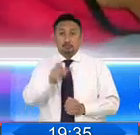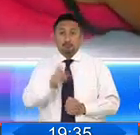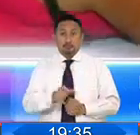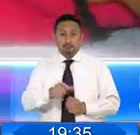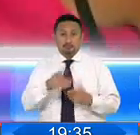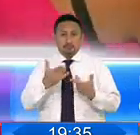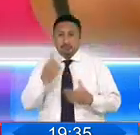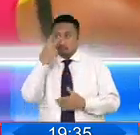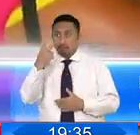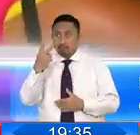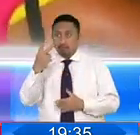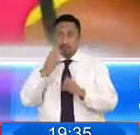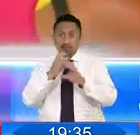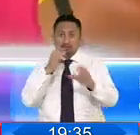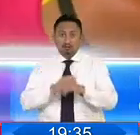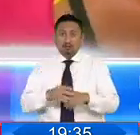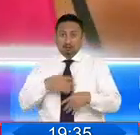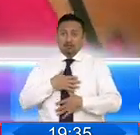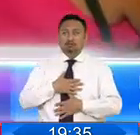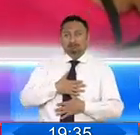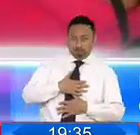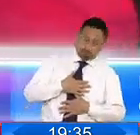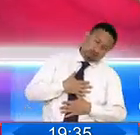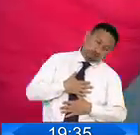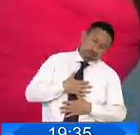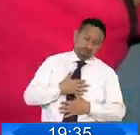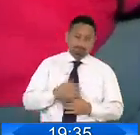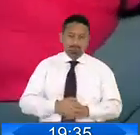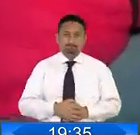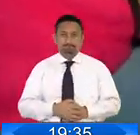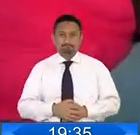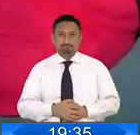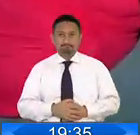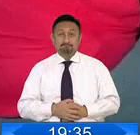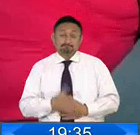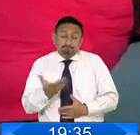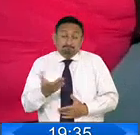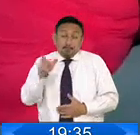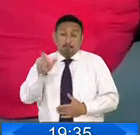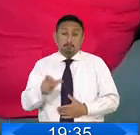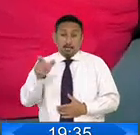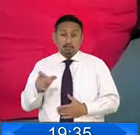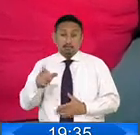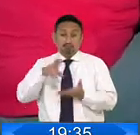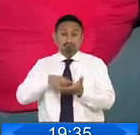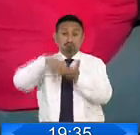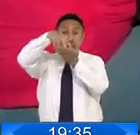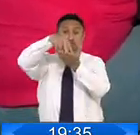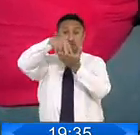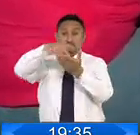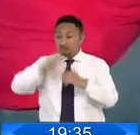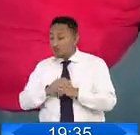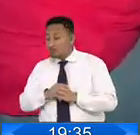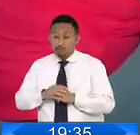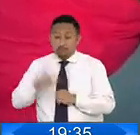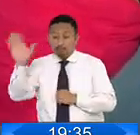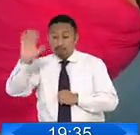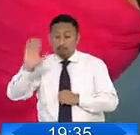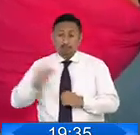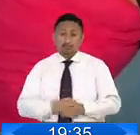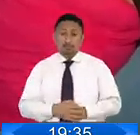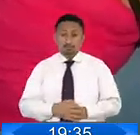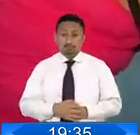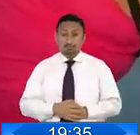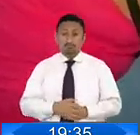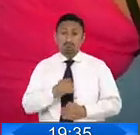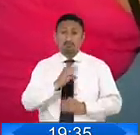se desmayó al ver el paso de los tres buses. Algunas de las personas privadas de la libertad se levantaron de los asientos de